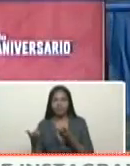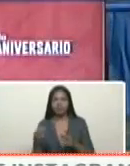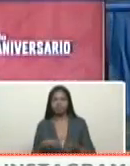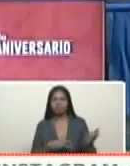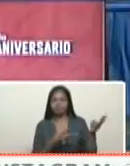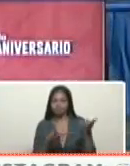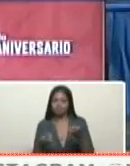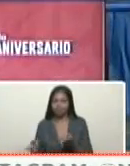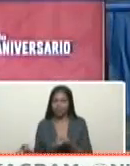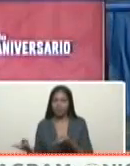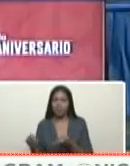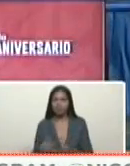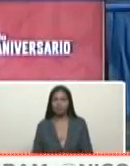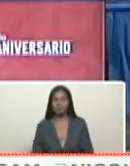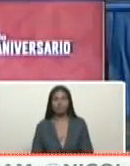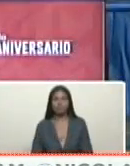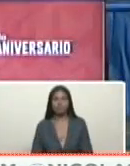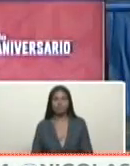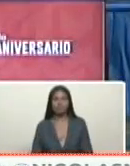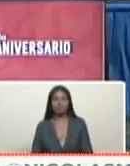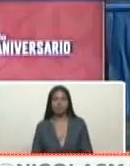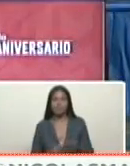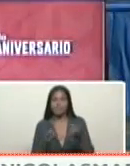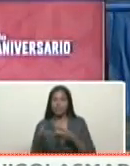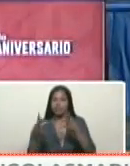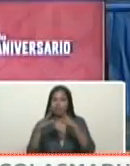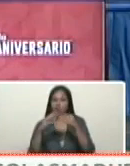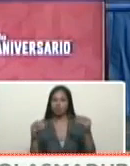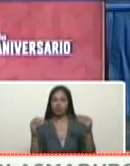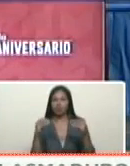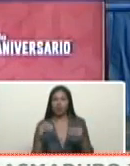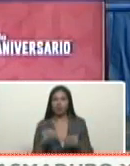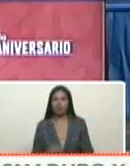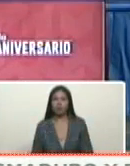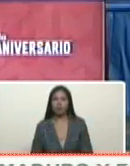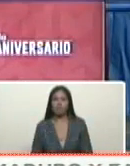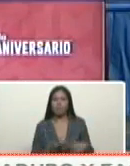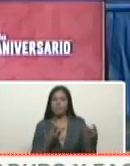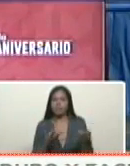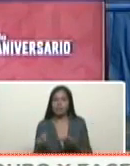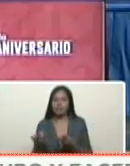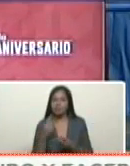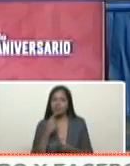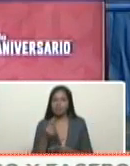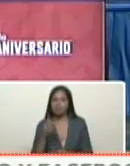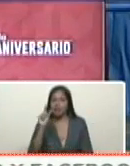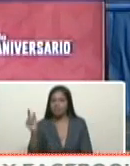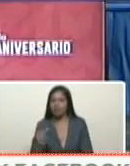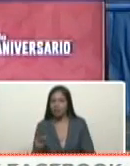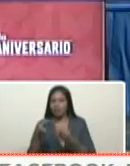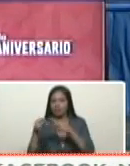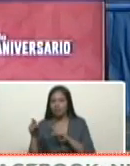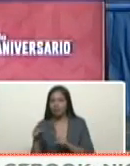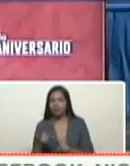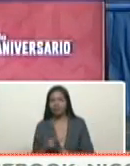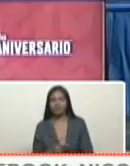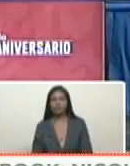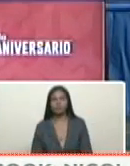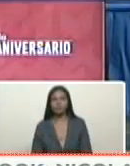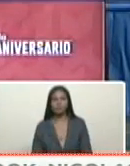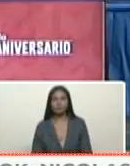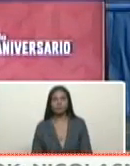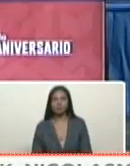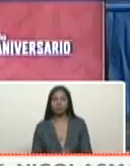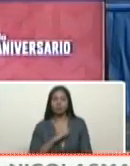Welcome. Bienvenidos todos. Benvenuto, le dicen en italiano. Bueno, estamos en